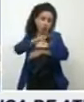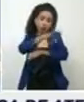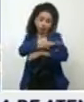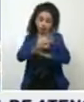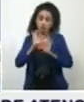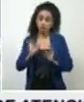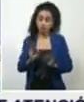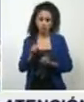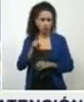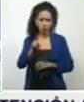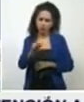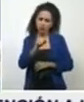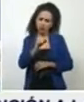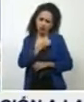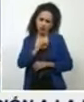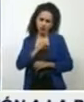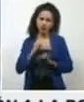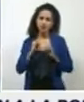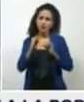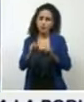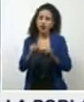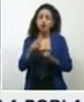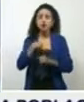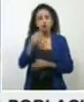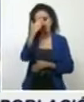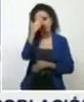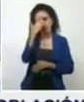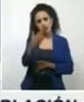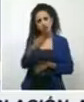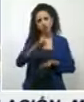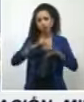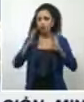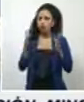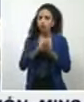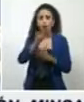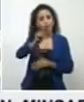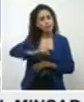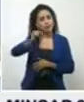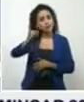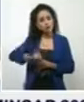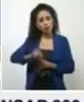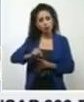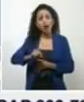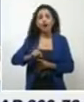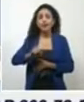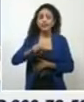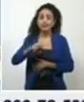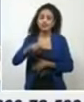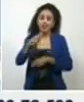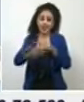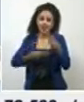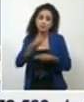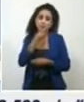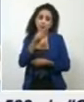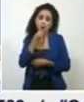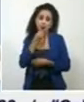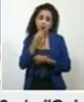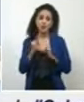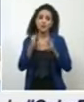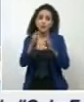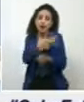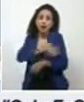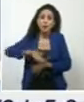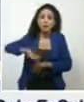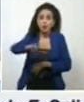quería decirle, agradecerle a todos ustedes que hacen posible la transmisión y al pueblo de Cuba que, a pesar de